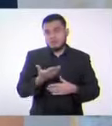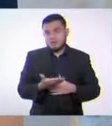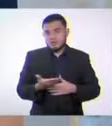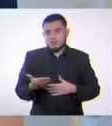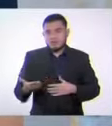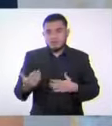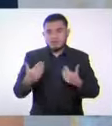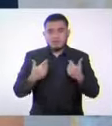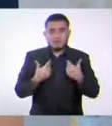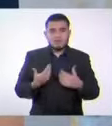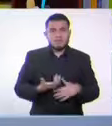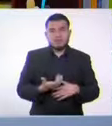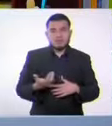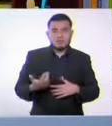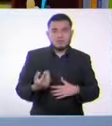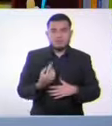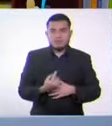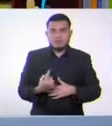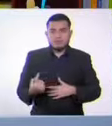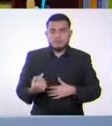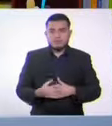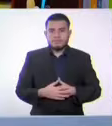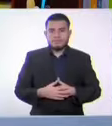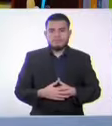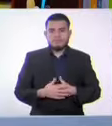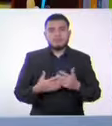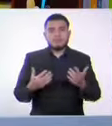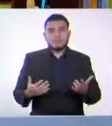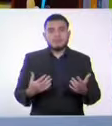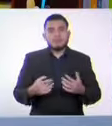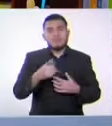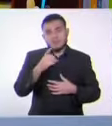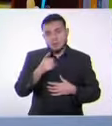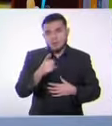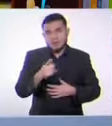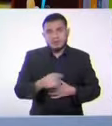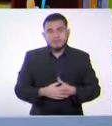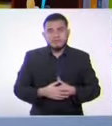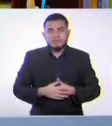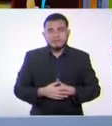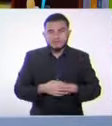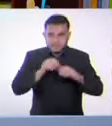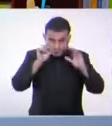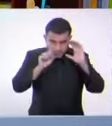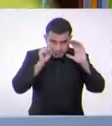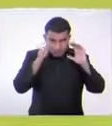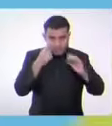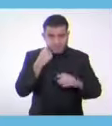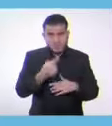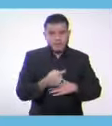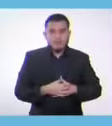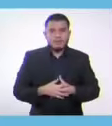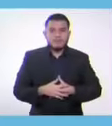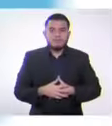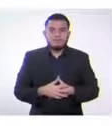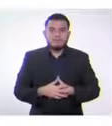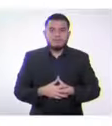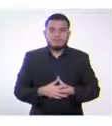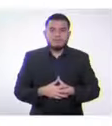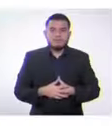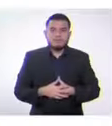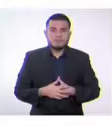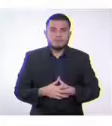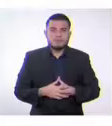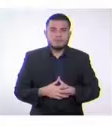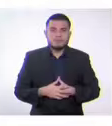cada uno de ellos. Para esto, escuchen lo que viene a continuación. Los